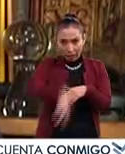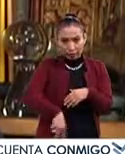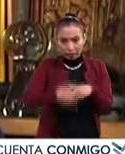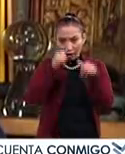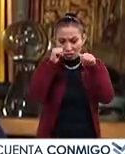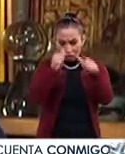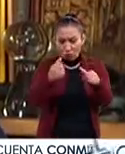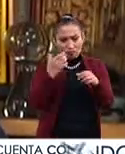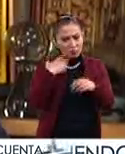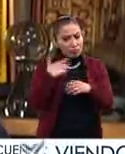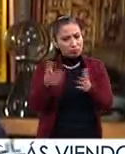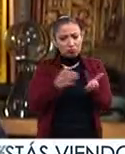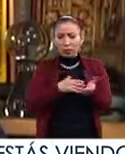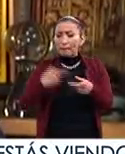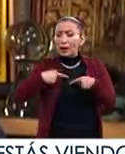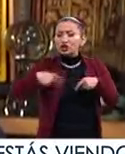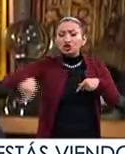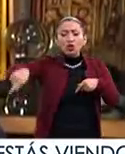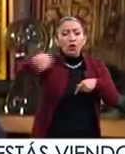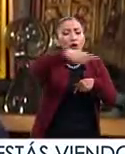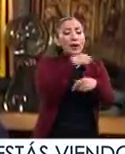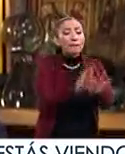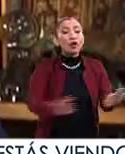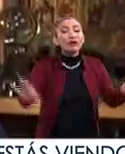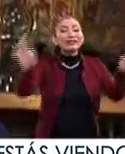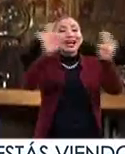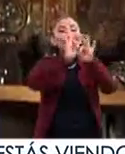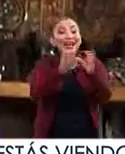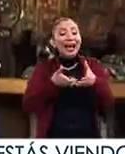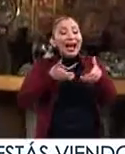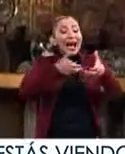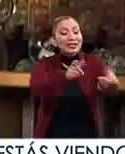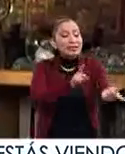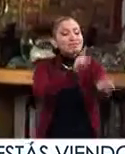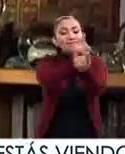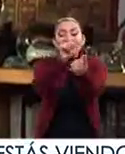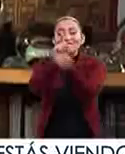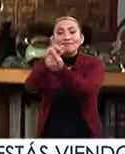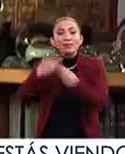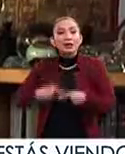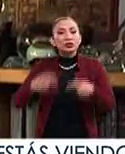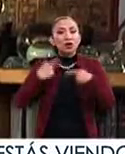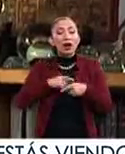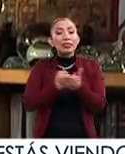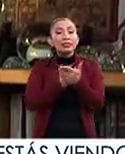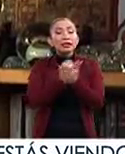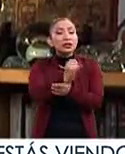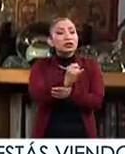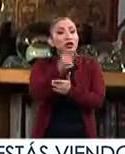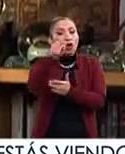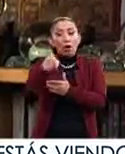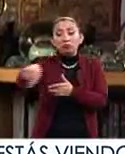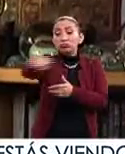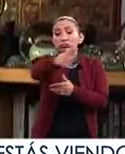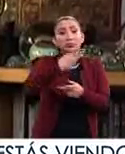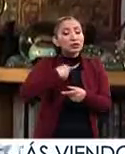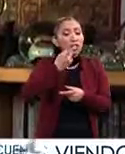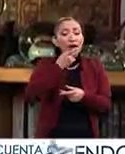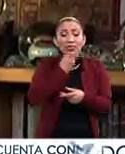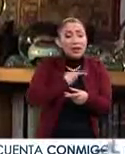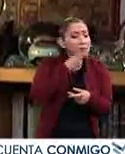serio. Democracia popular es volver a la calle, a hablar con la gente y tomar decisiones que competen a la